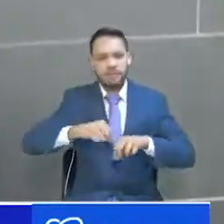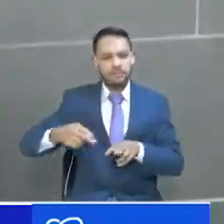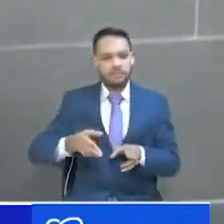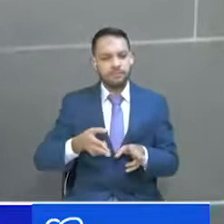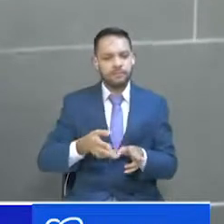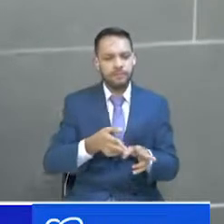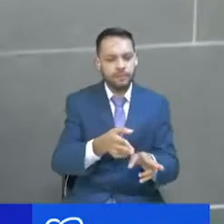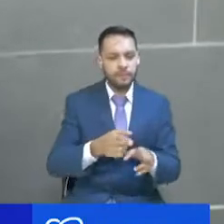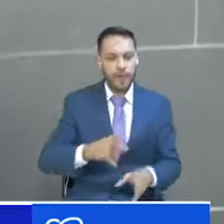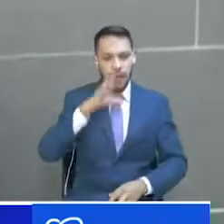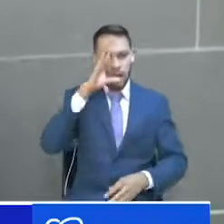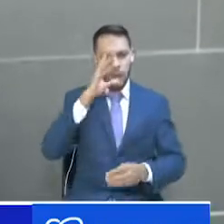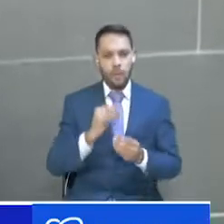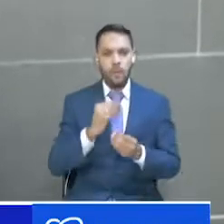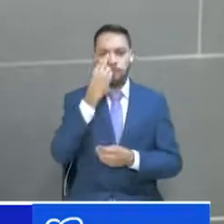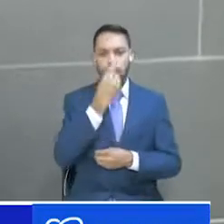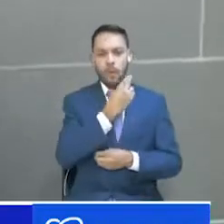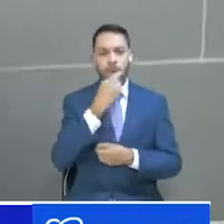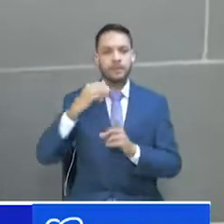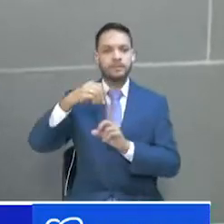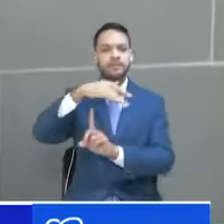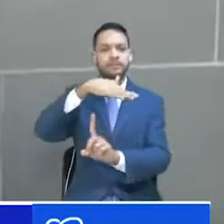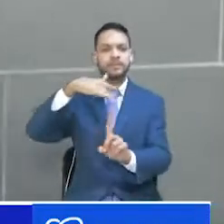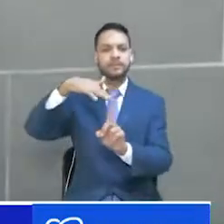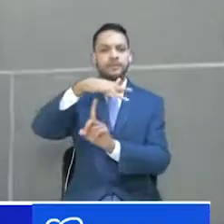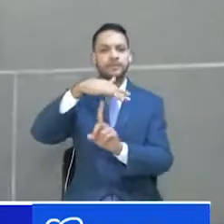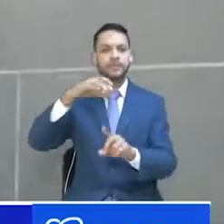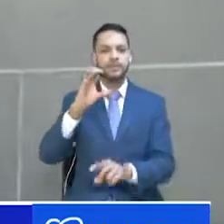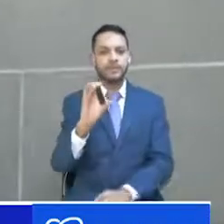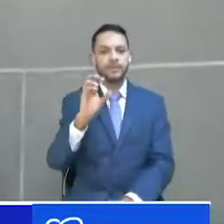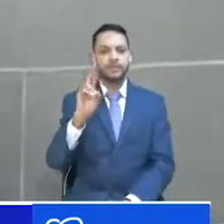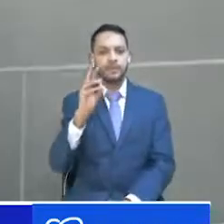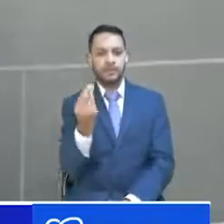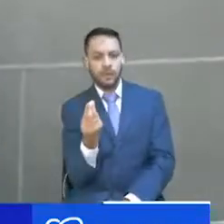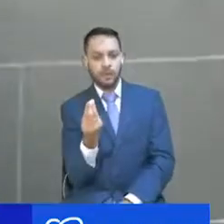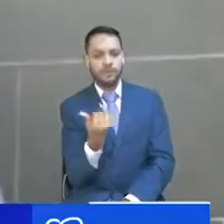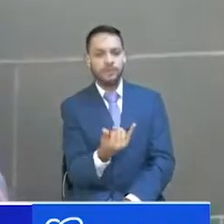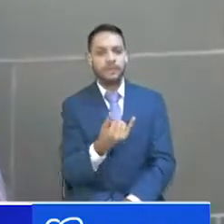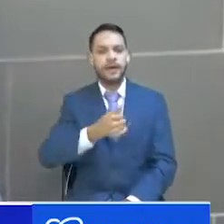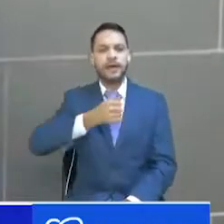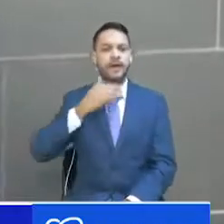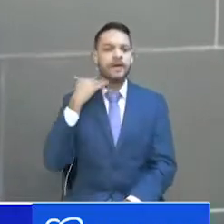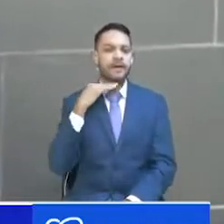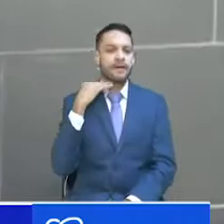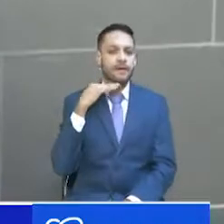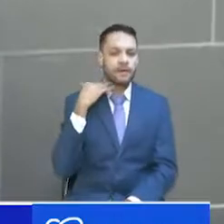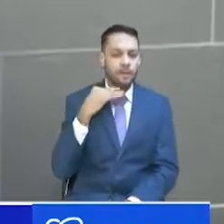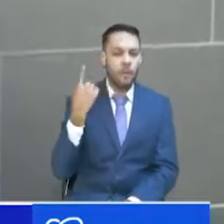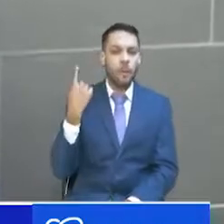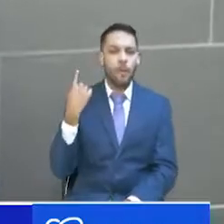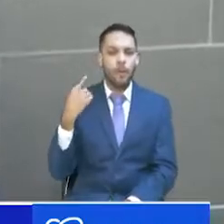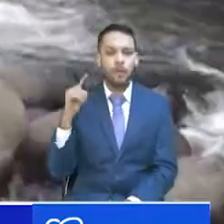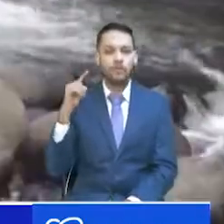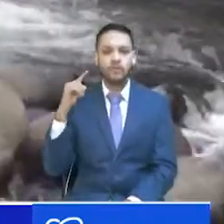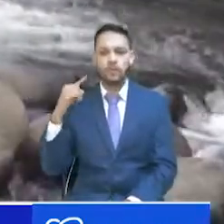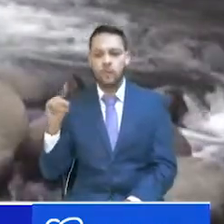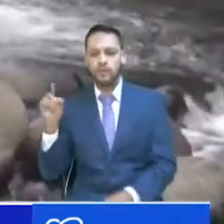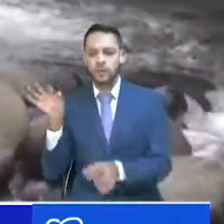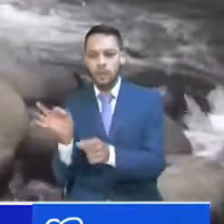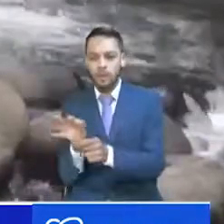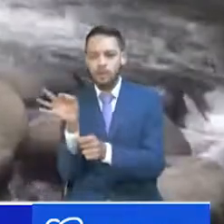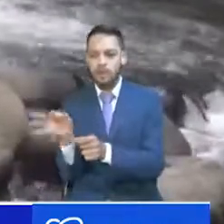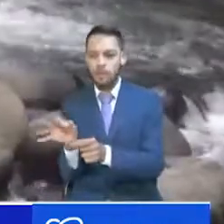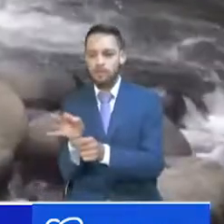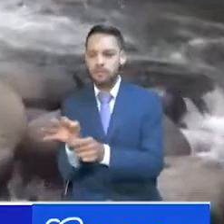tiene compromisos para descontaminar las fuentes hídricas tanto del municipio de armenia como otros municipios del departamento en esta